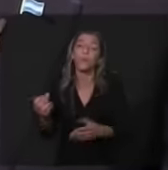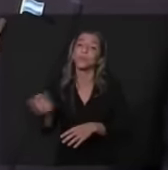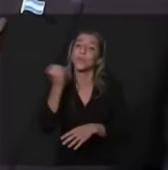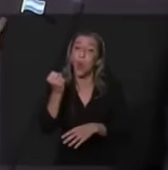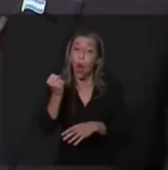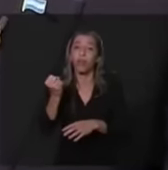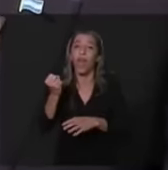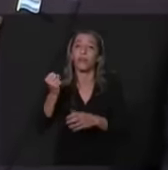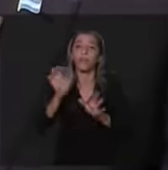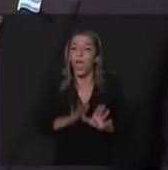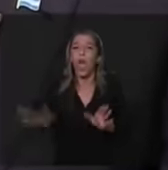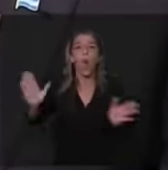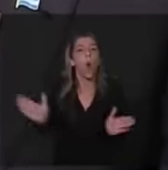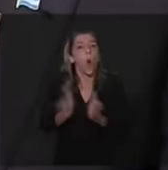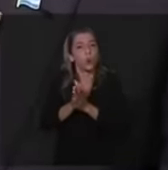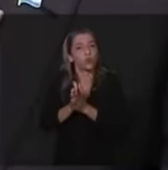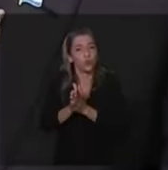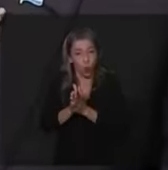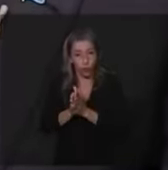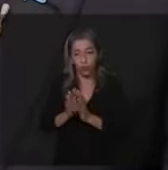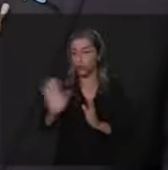seas de vuelta dueño de la calle y no los delincuentes.